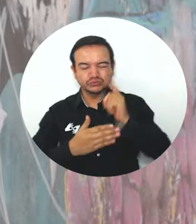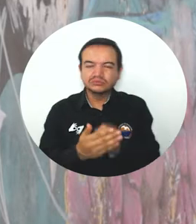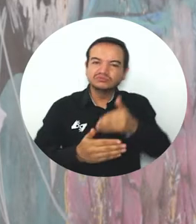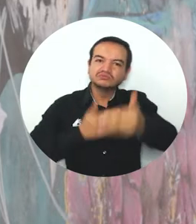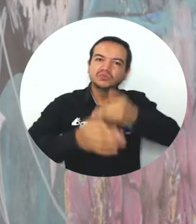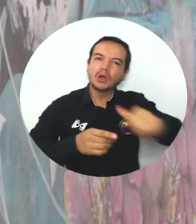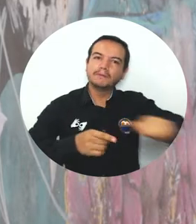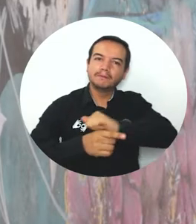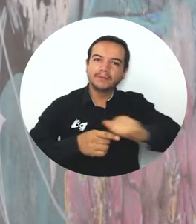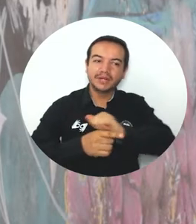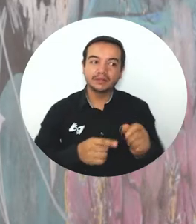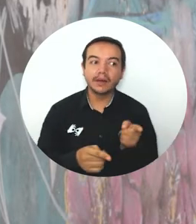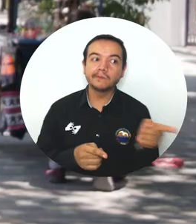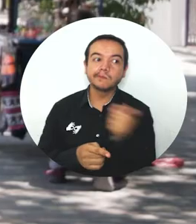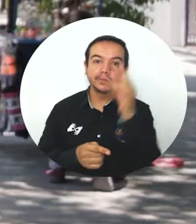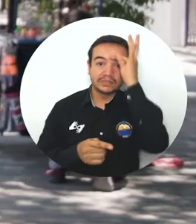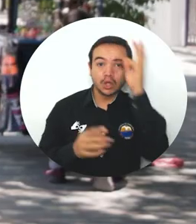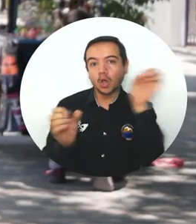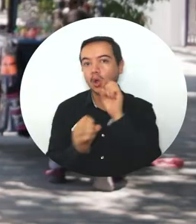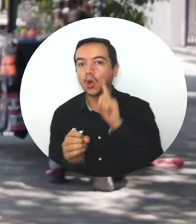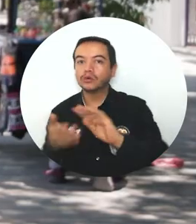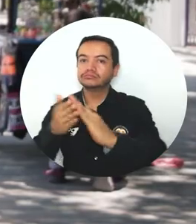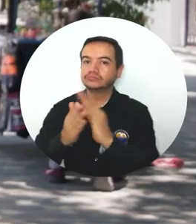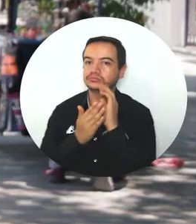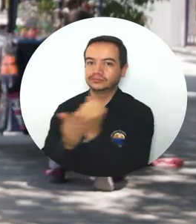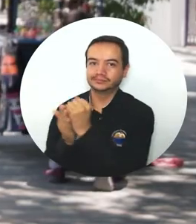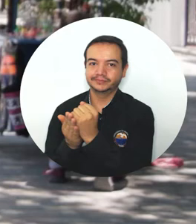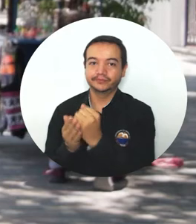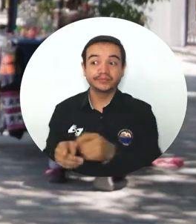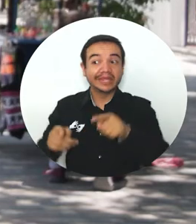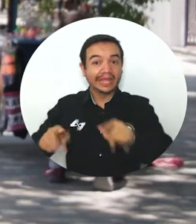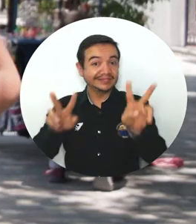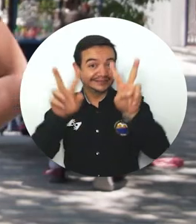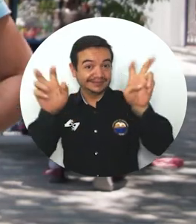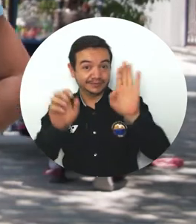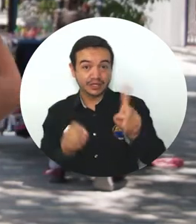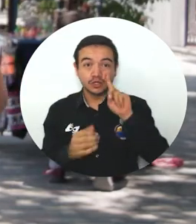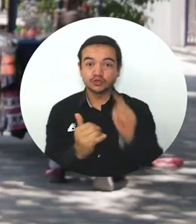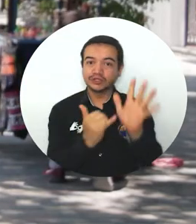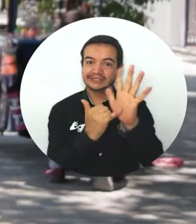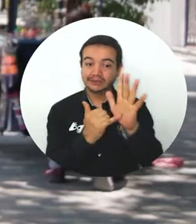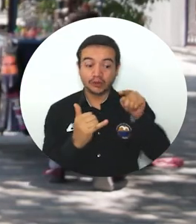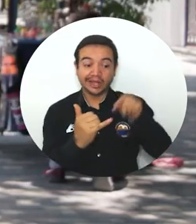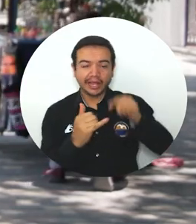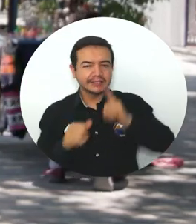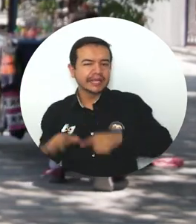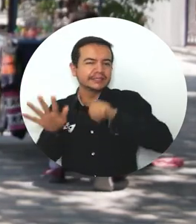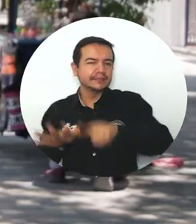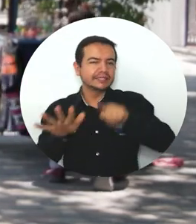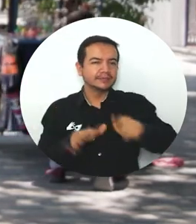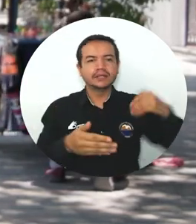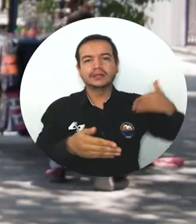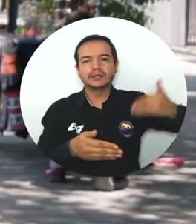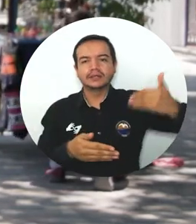prácticas clínicas o comunitarias. Durante la denominada ceremonia de la luz que cada semestre realiza la Alma Mater, los